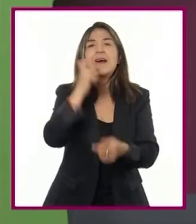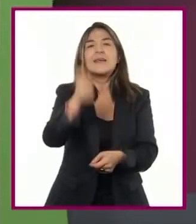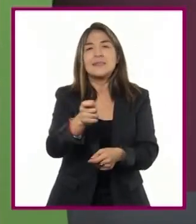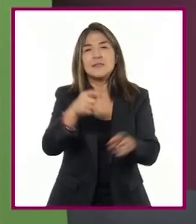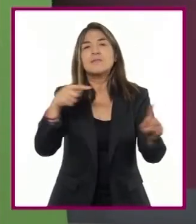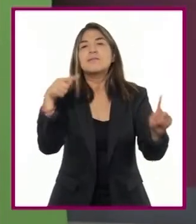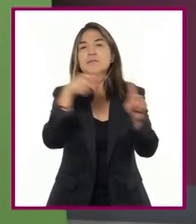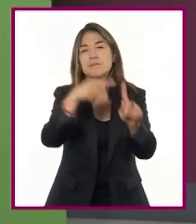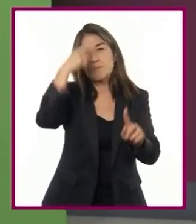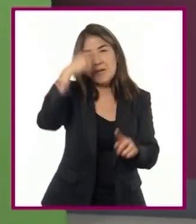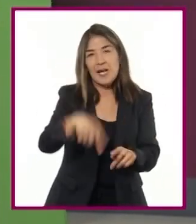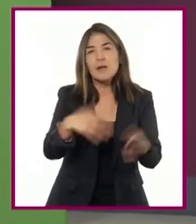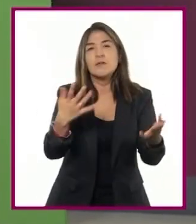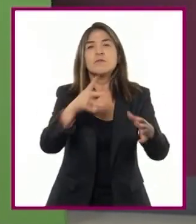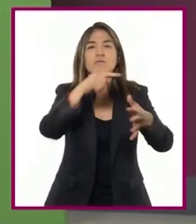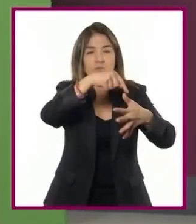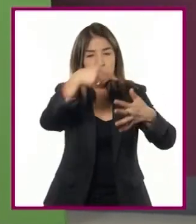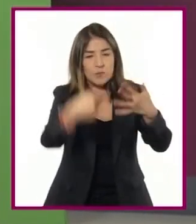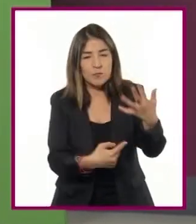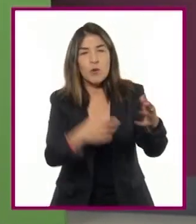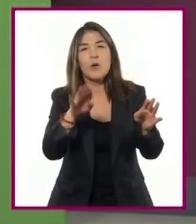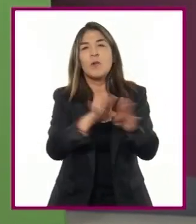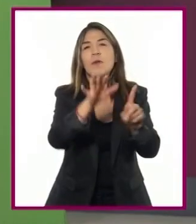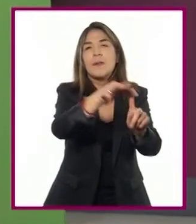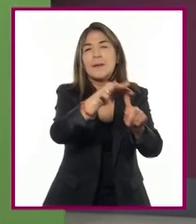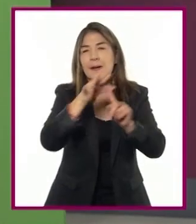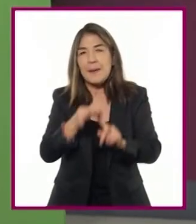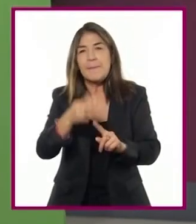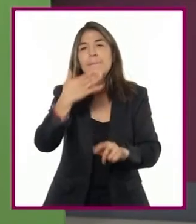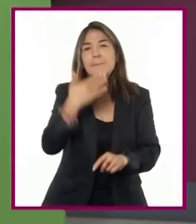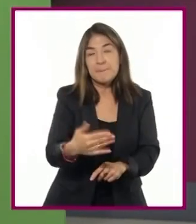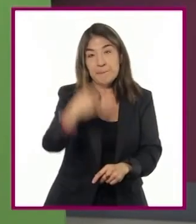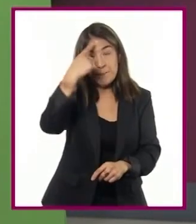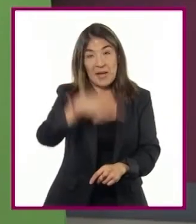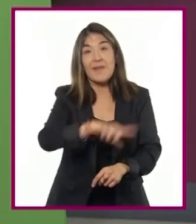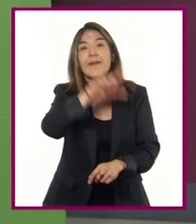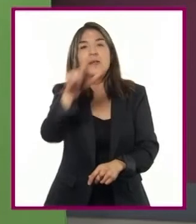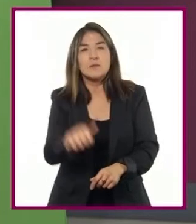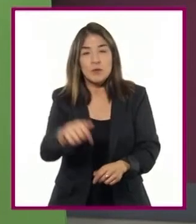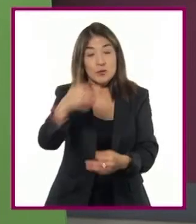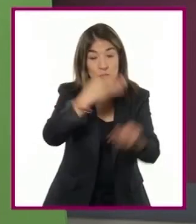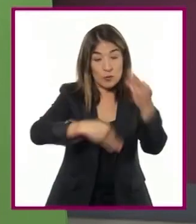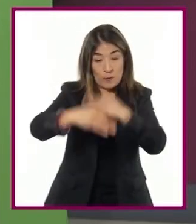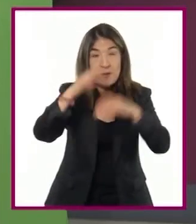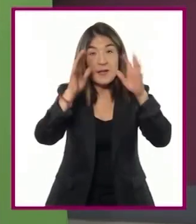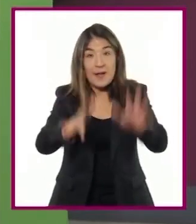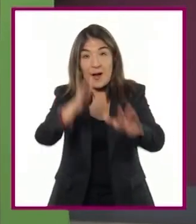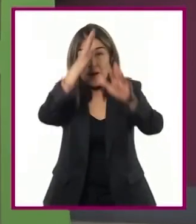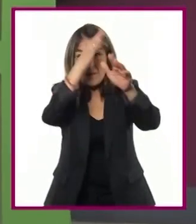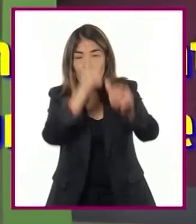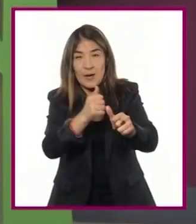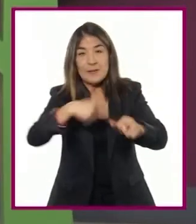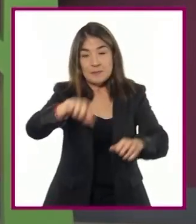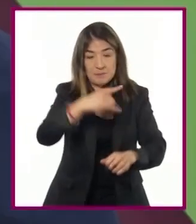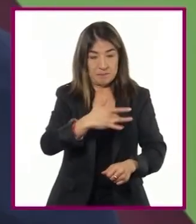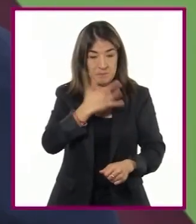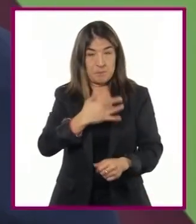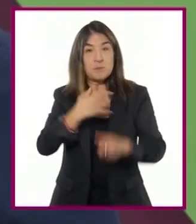de encontrar opciones, considerar alternativas y llegar a un acuerdo mutuo que se ajuste a sus